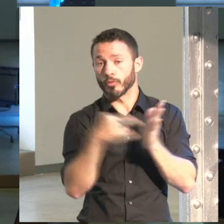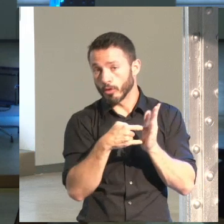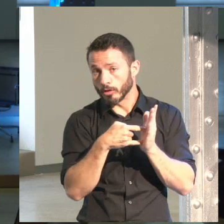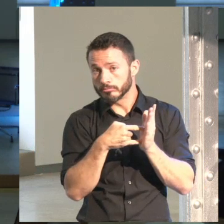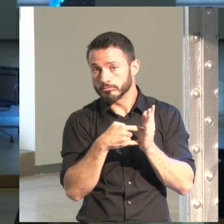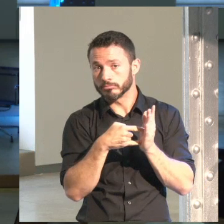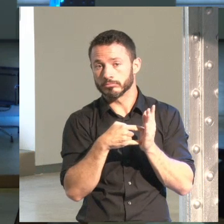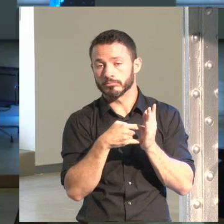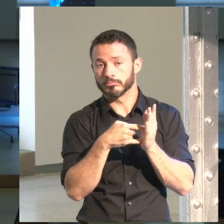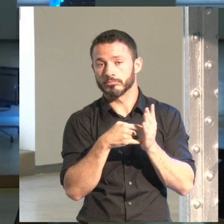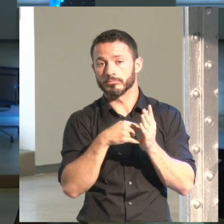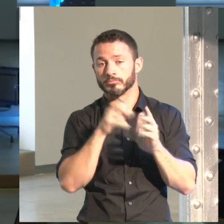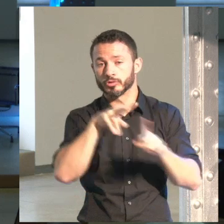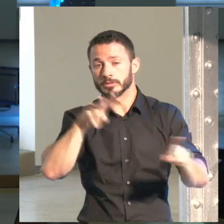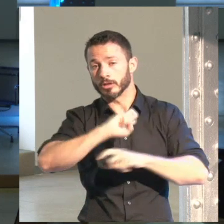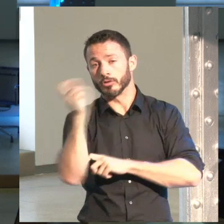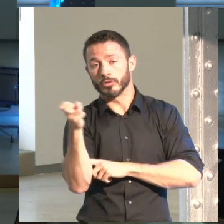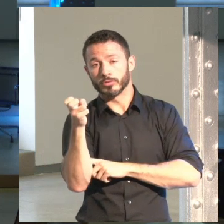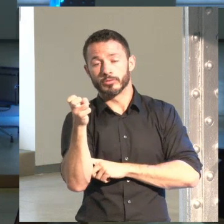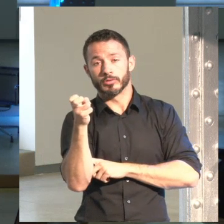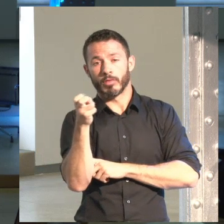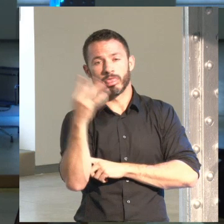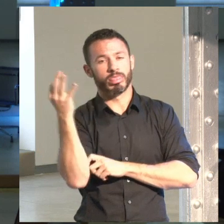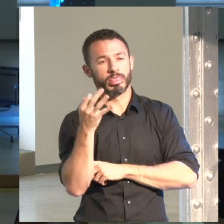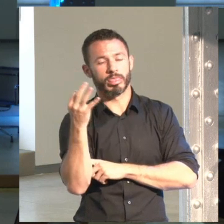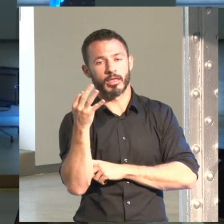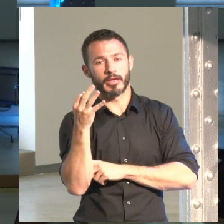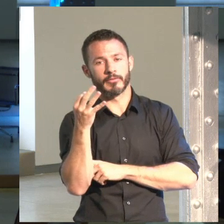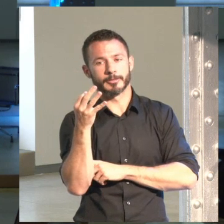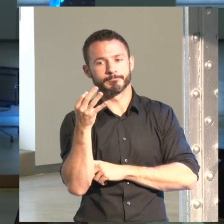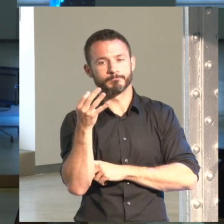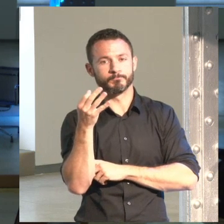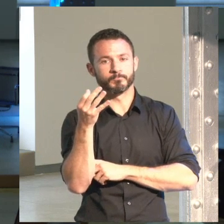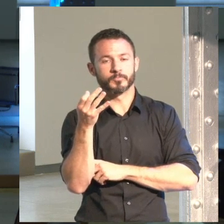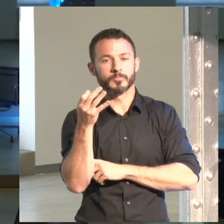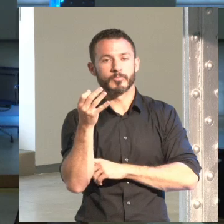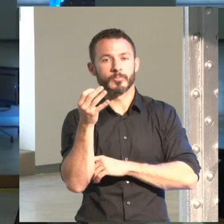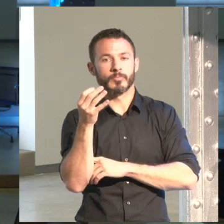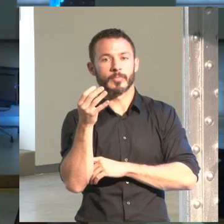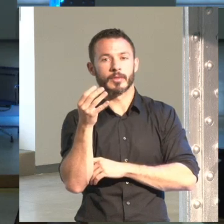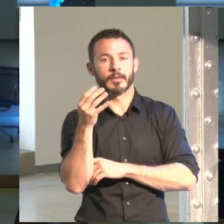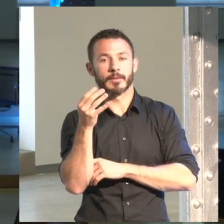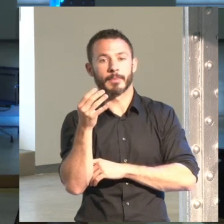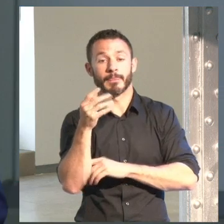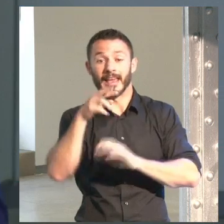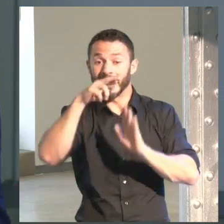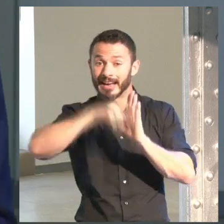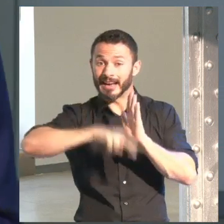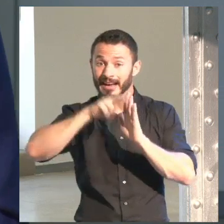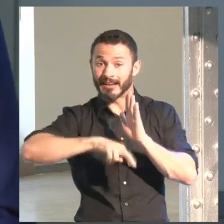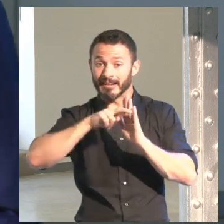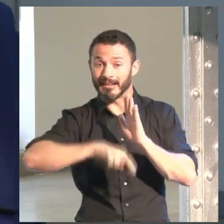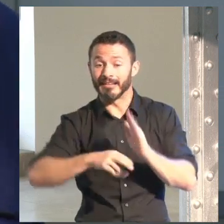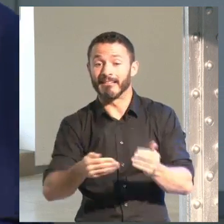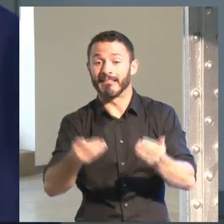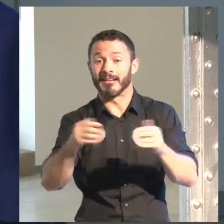esta solución, tiene que venir por una reducción de las cargas regulatorias que pesan sobre